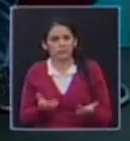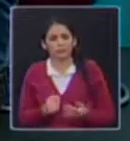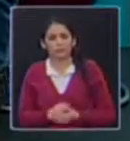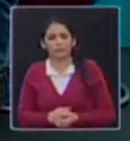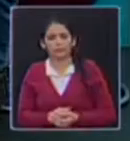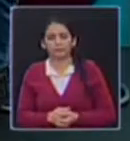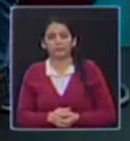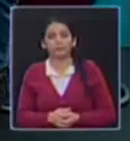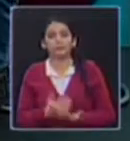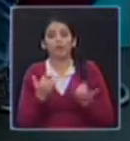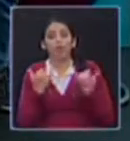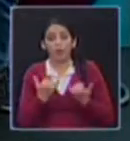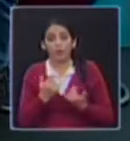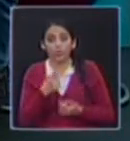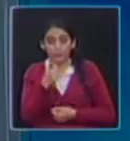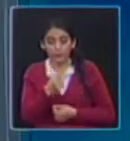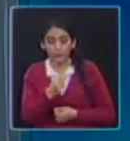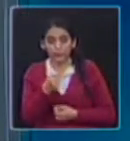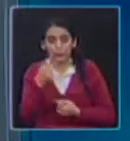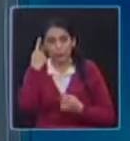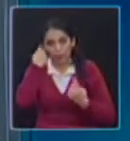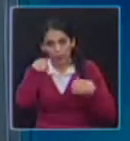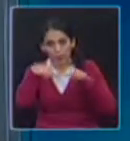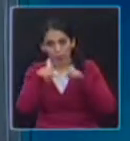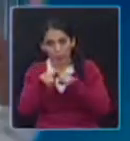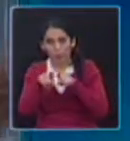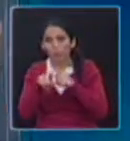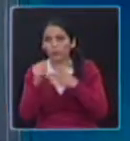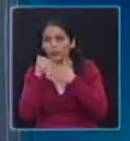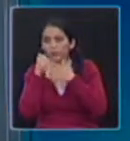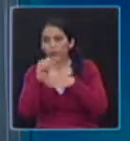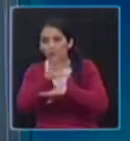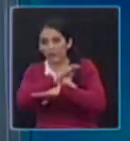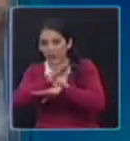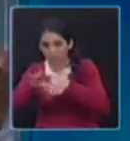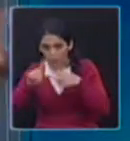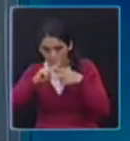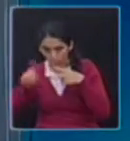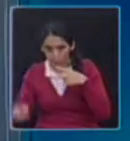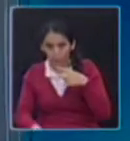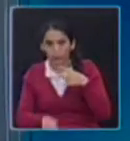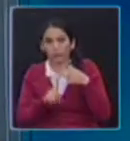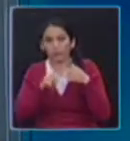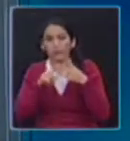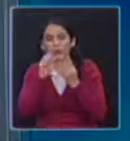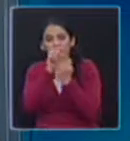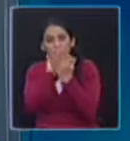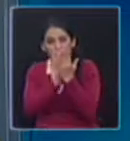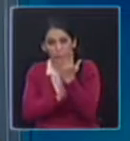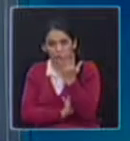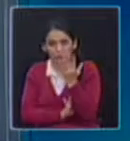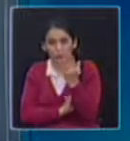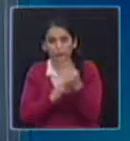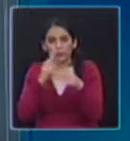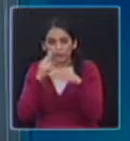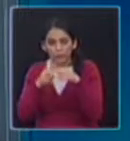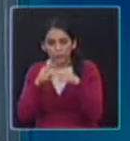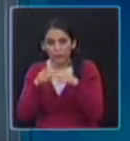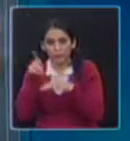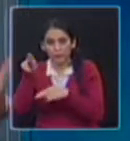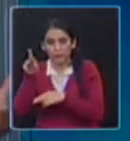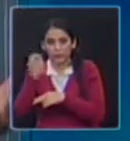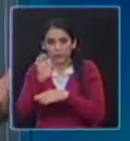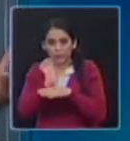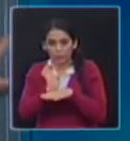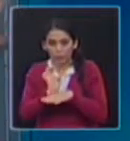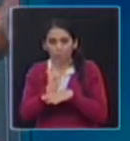y el proyecto Ecuador, se tratan esos acuerdos, valga la redundancia, que usted firmó con el candidato Guillermo Lasso. ¿Eso es